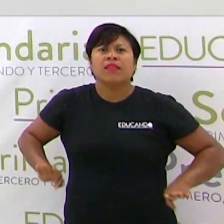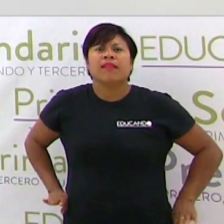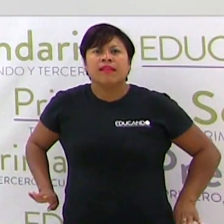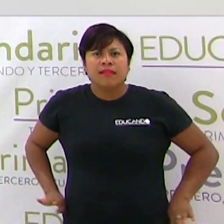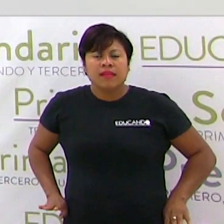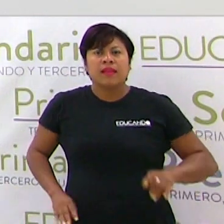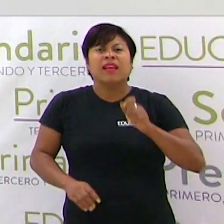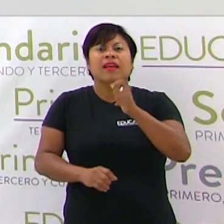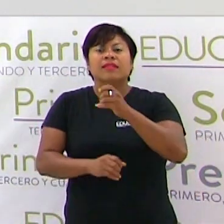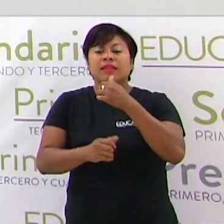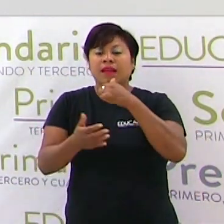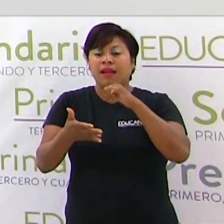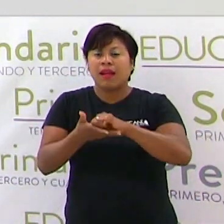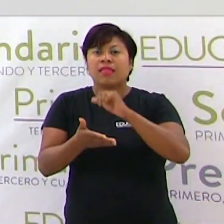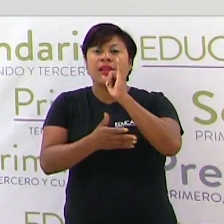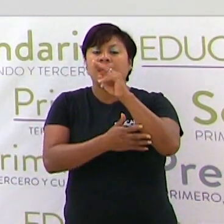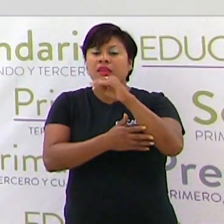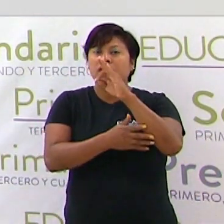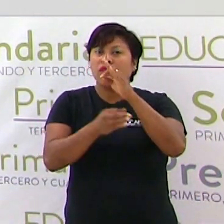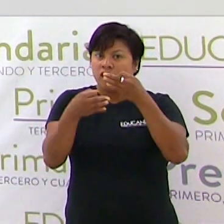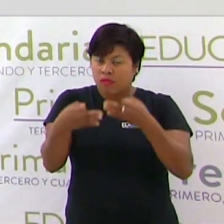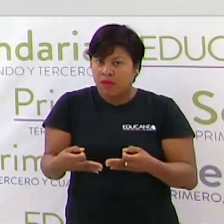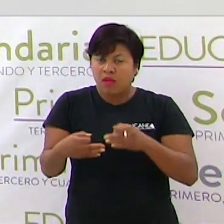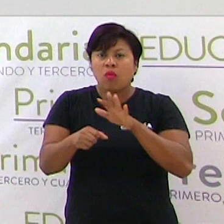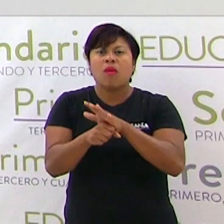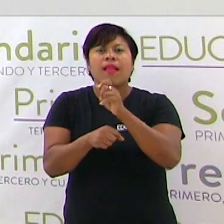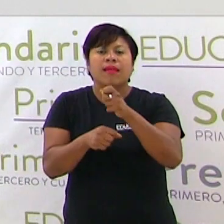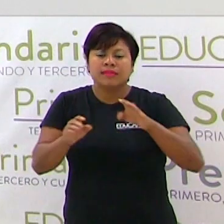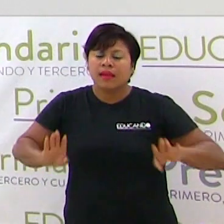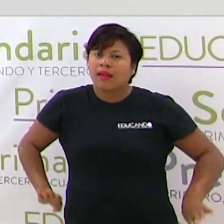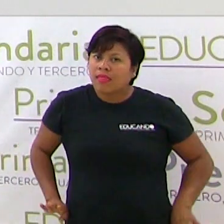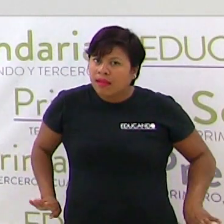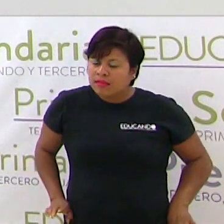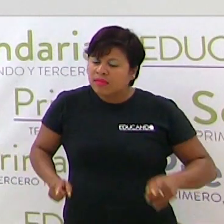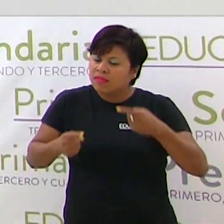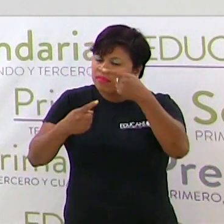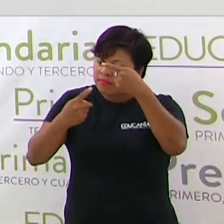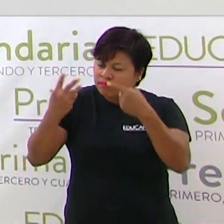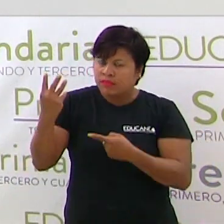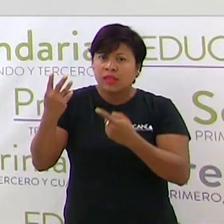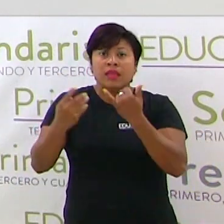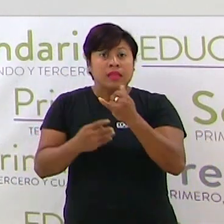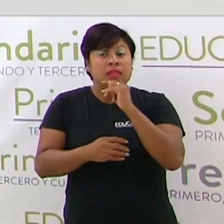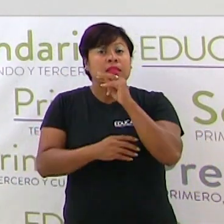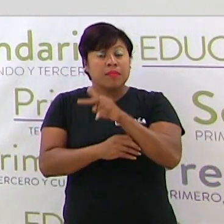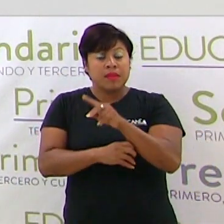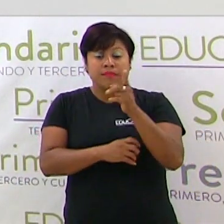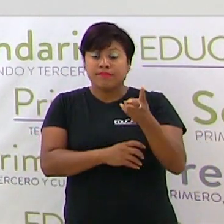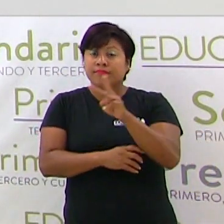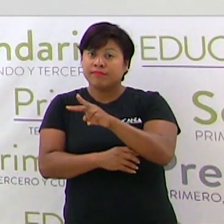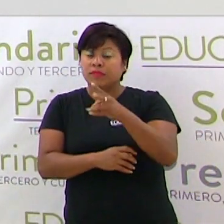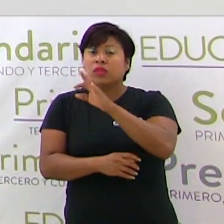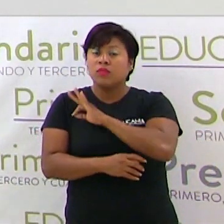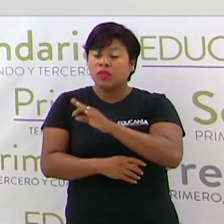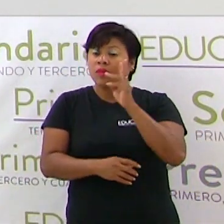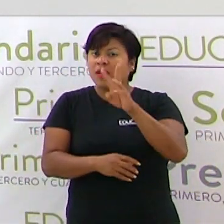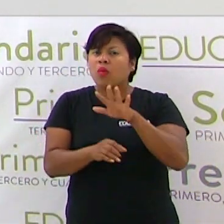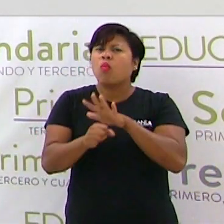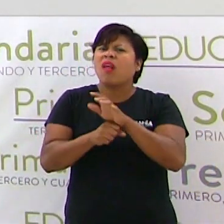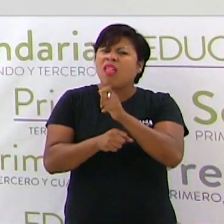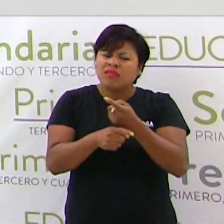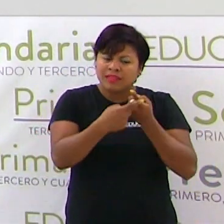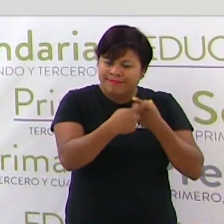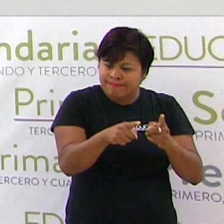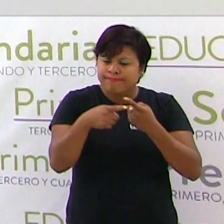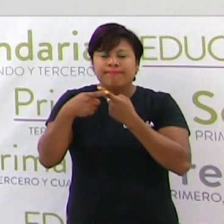una carta informal, cuáles son sus características y también al mismo tiempo puedan encontrar las diferencias que